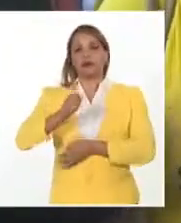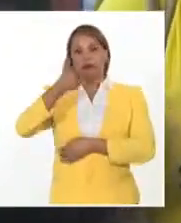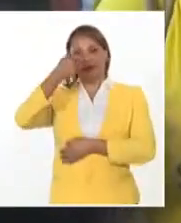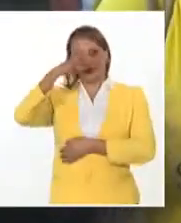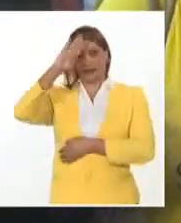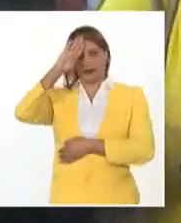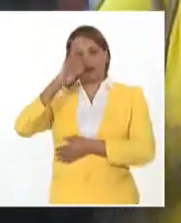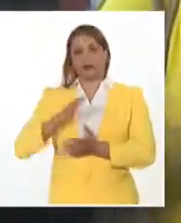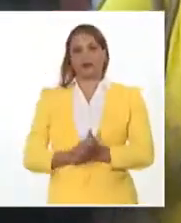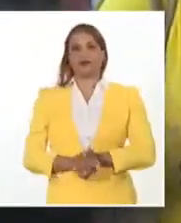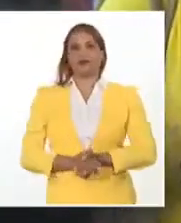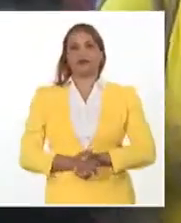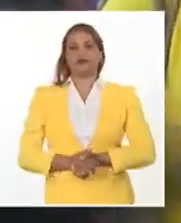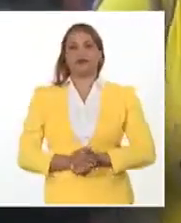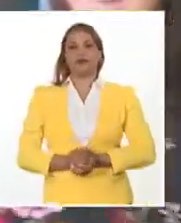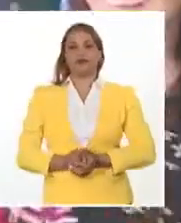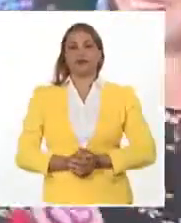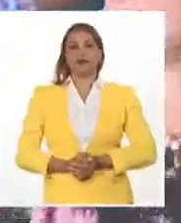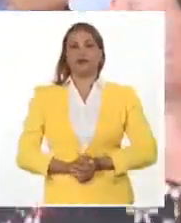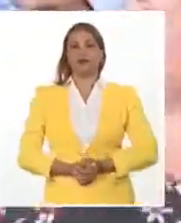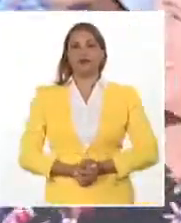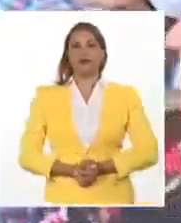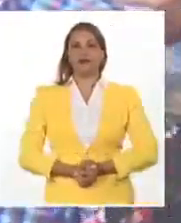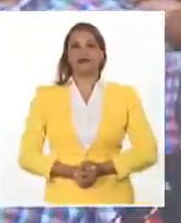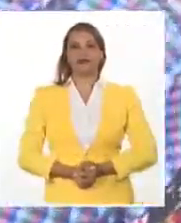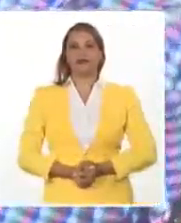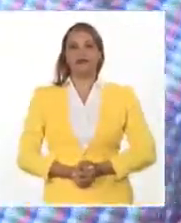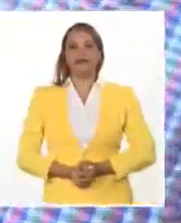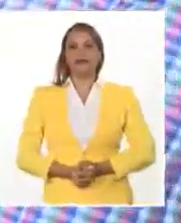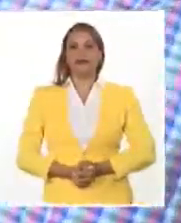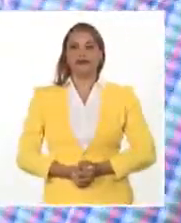Desde Cienfuegos, Roxana Martínez, Sistema Informativo de la Televisión Cubana.